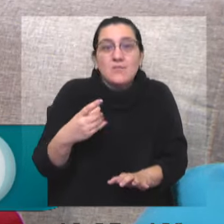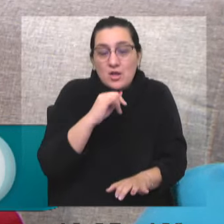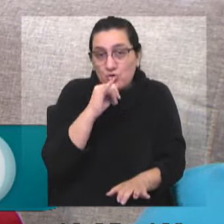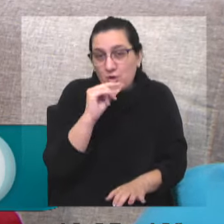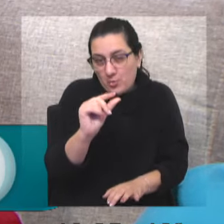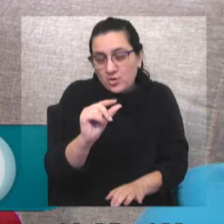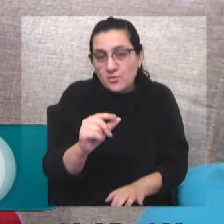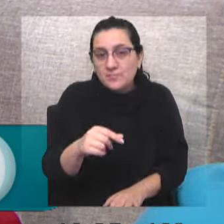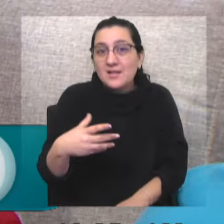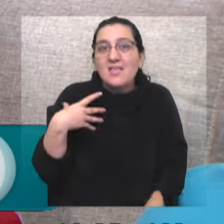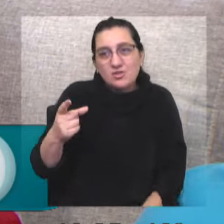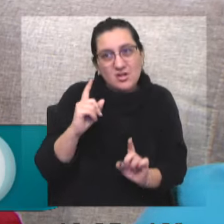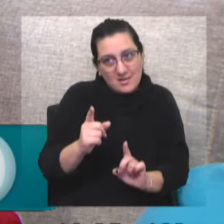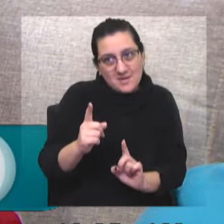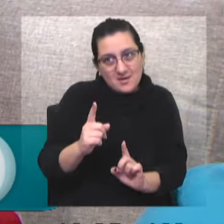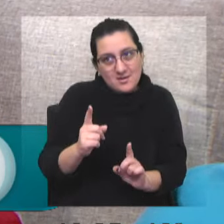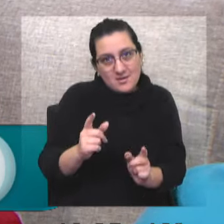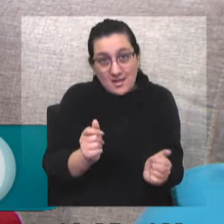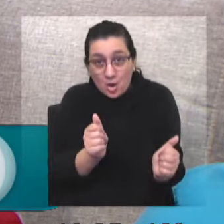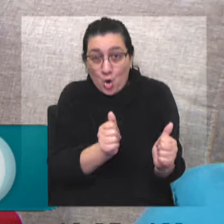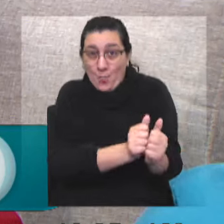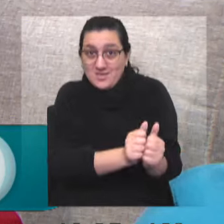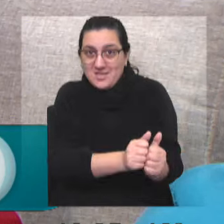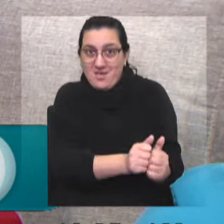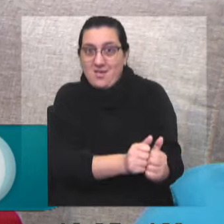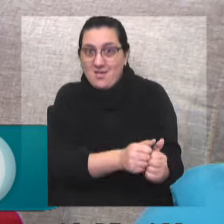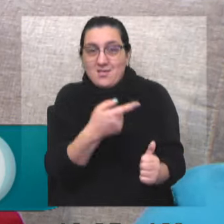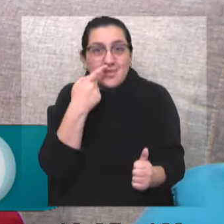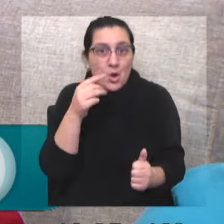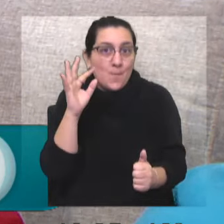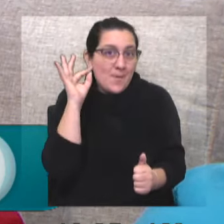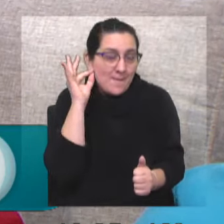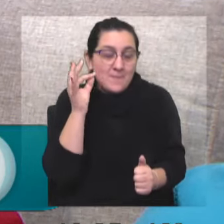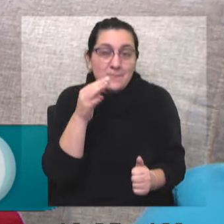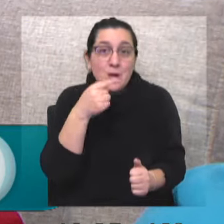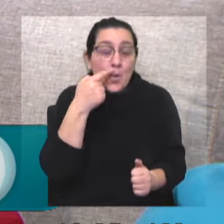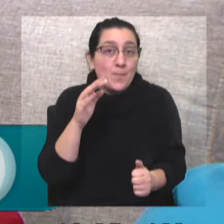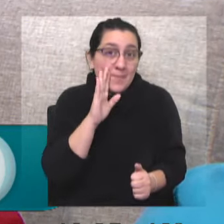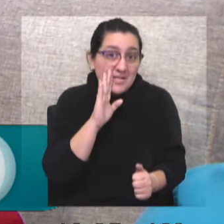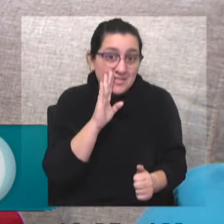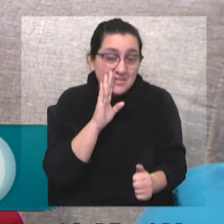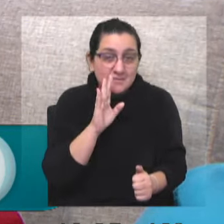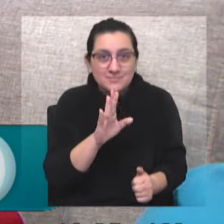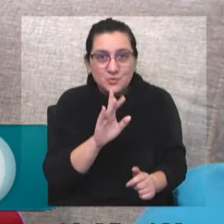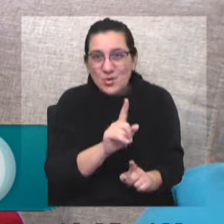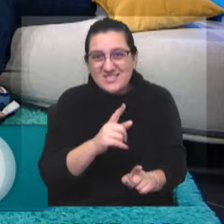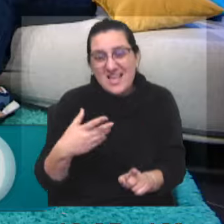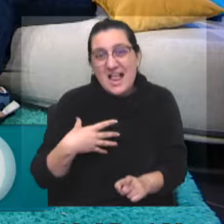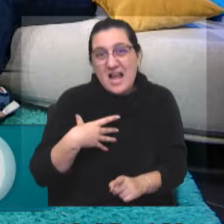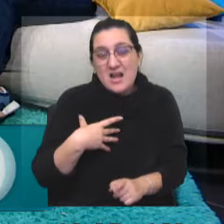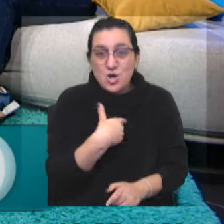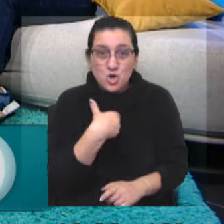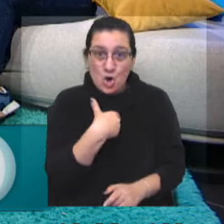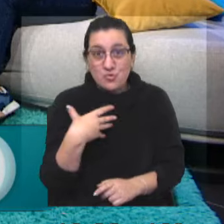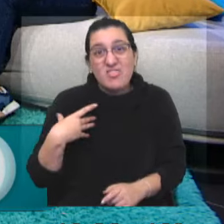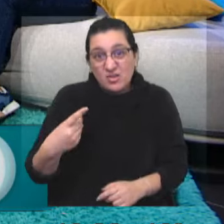poco, ella también está en complicidad con los padres. Ella no se pone en el lugar que debería estar una directora, ¿no? Claro, lo que creo que debería ser una directora. Lo que uno espera de